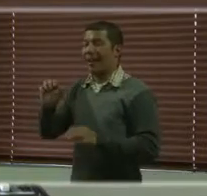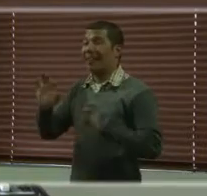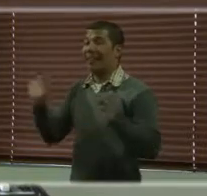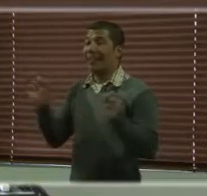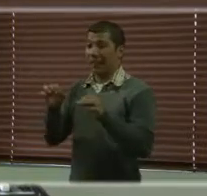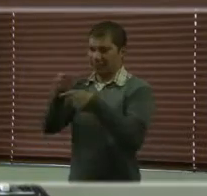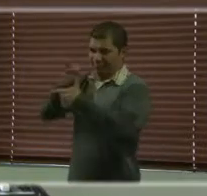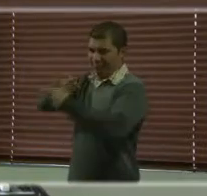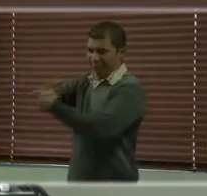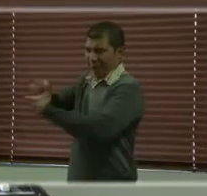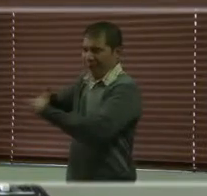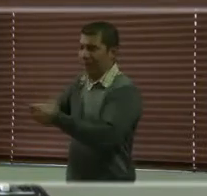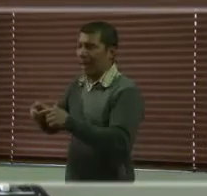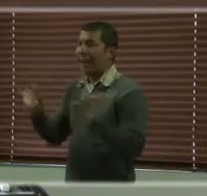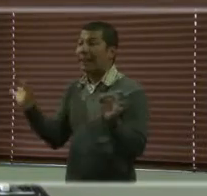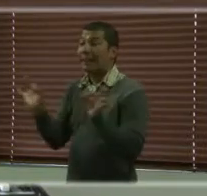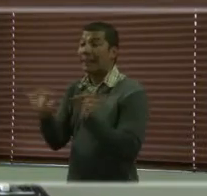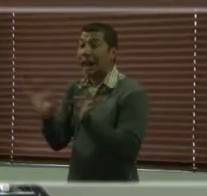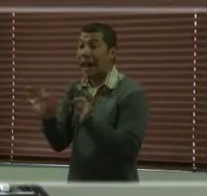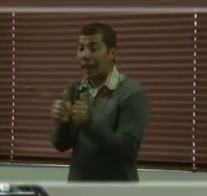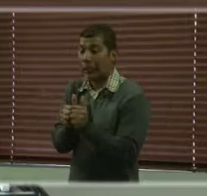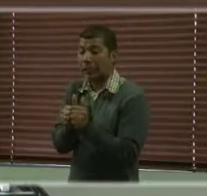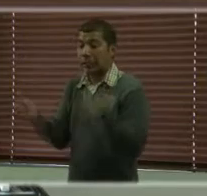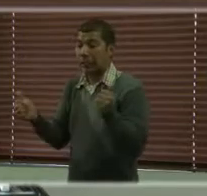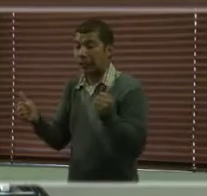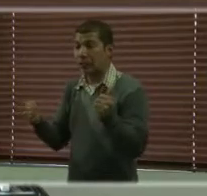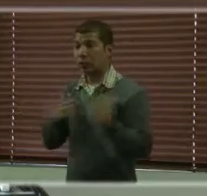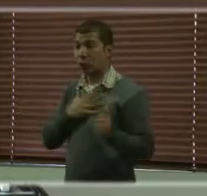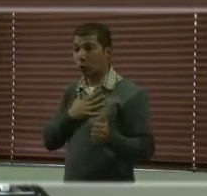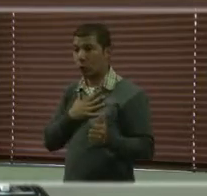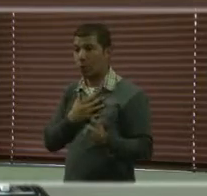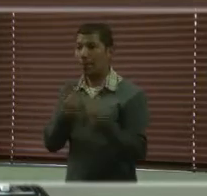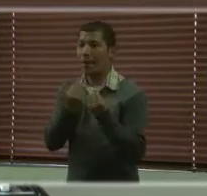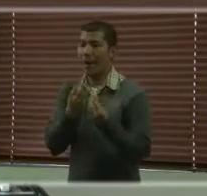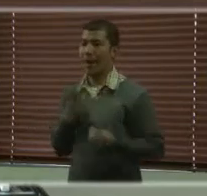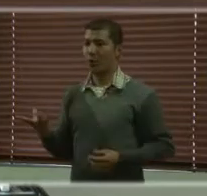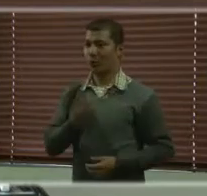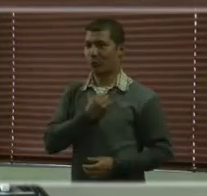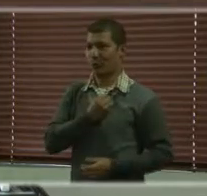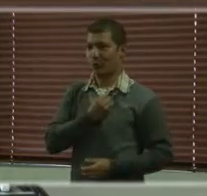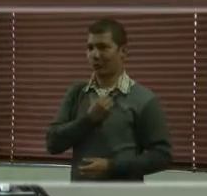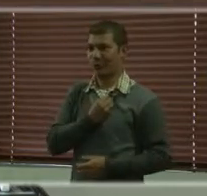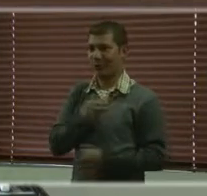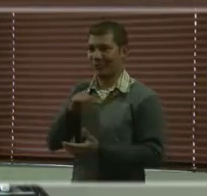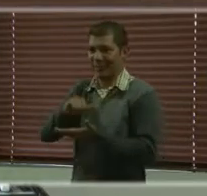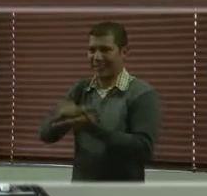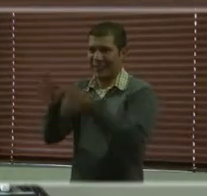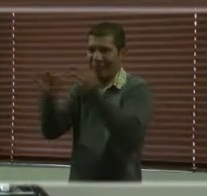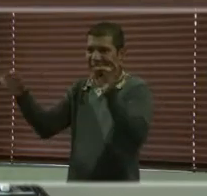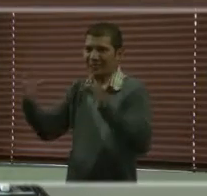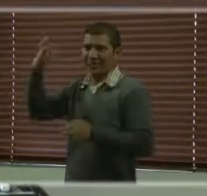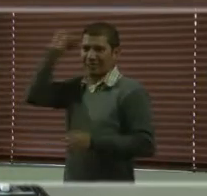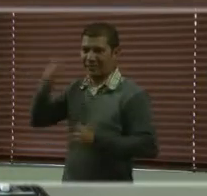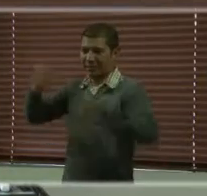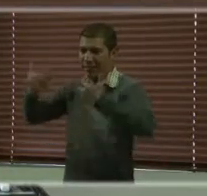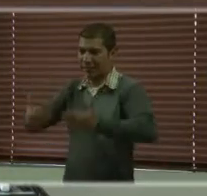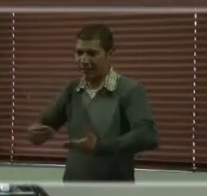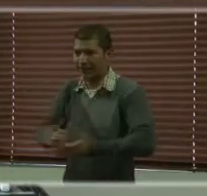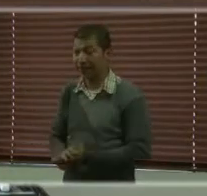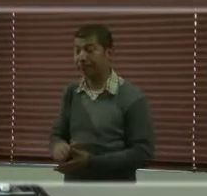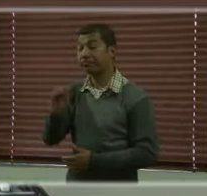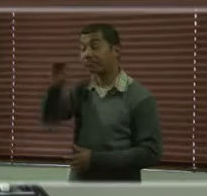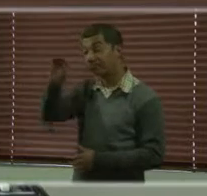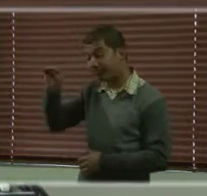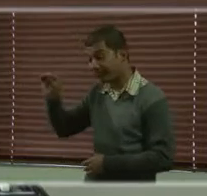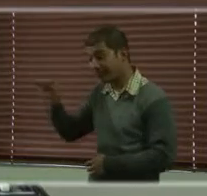presenciales que se pueden dar en Ginebra que a veces se dan Pero por supuesto estamos conscientes que es una dificultad porque viajar a Ginebra